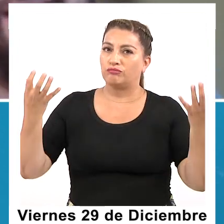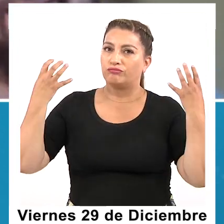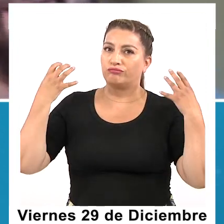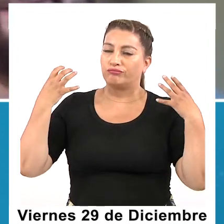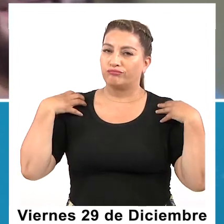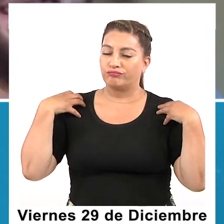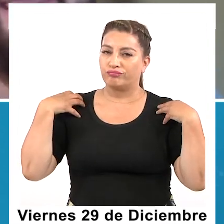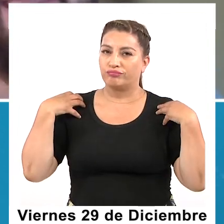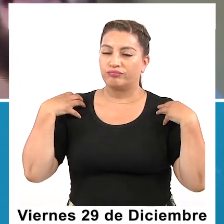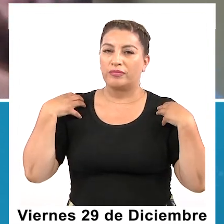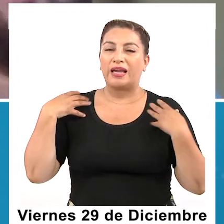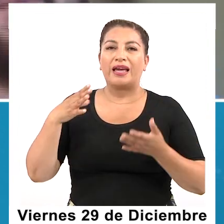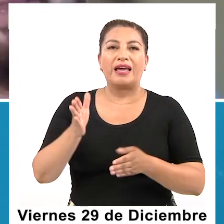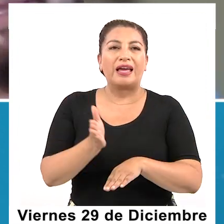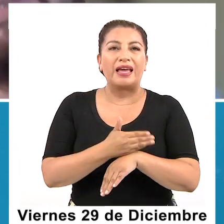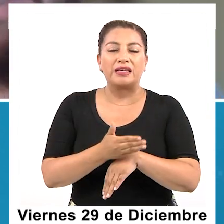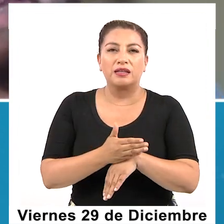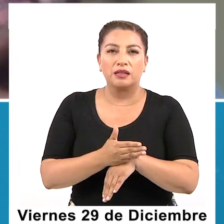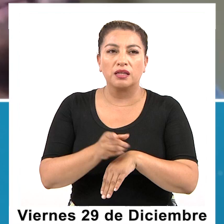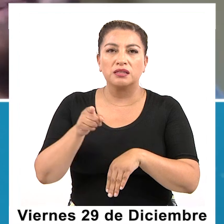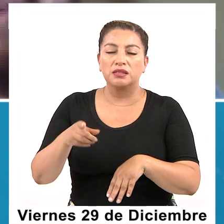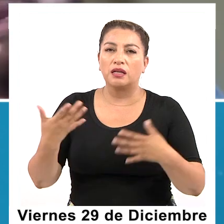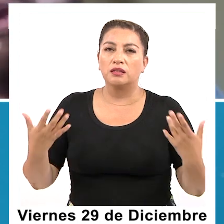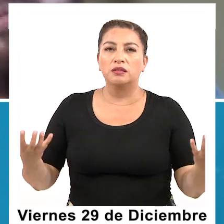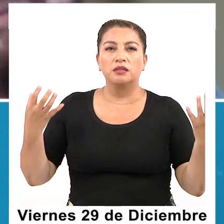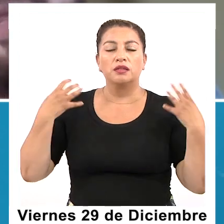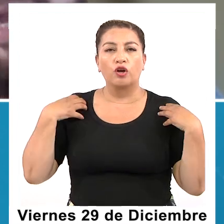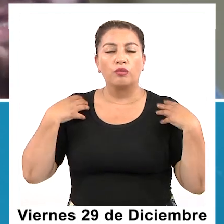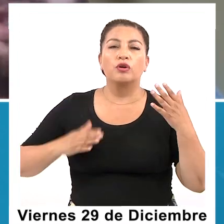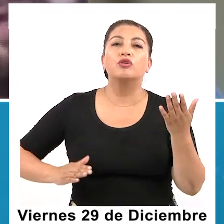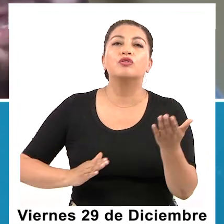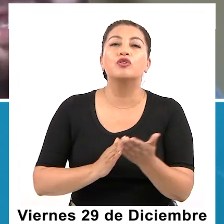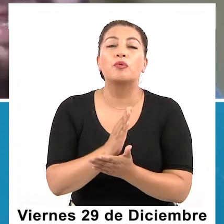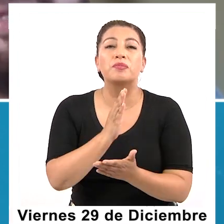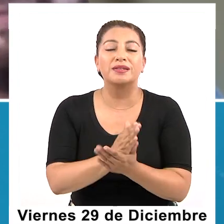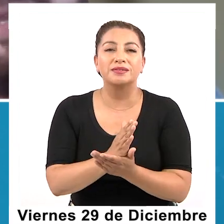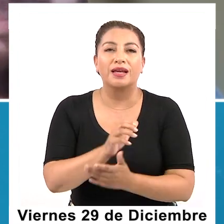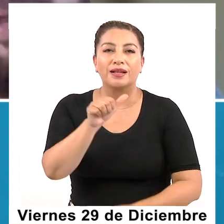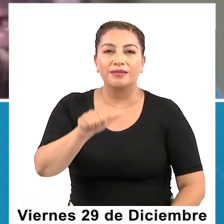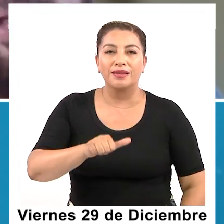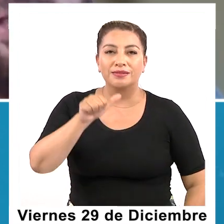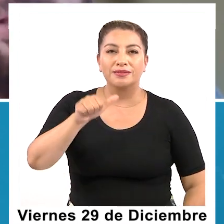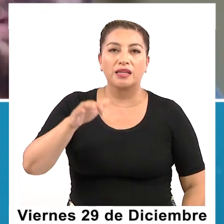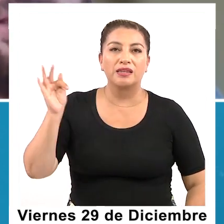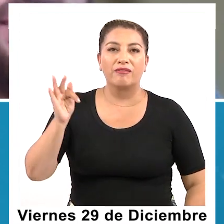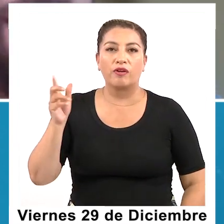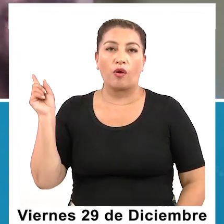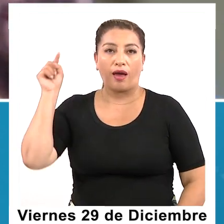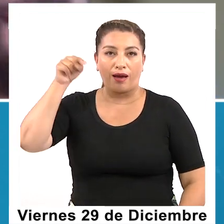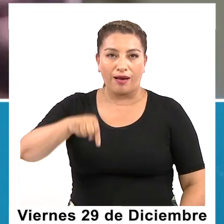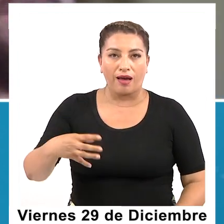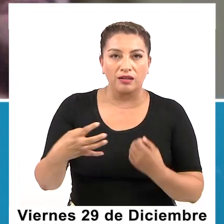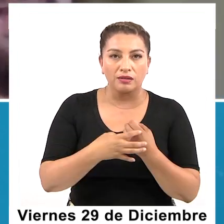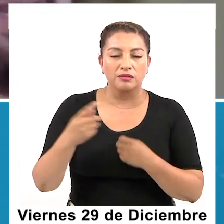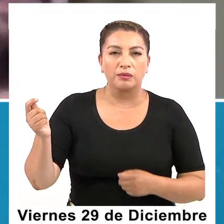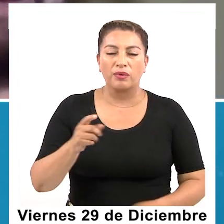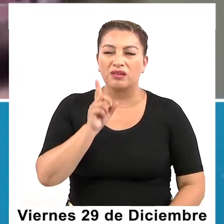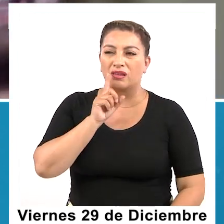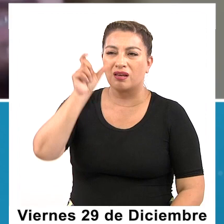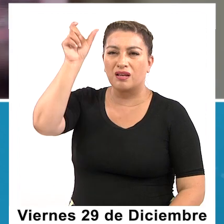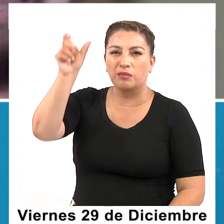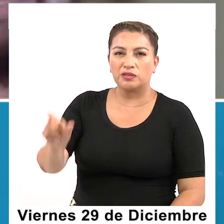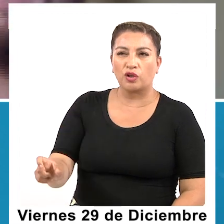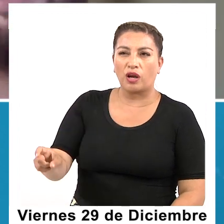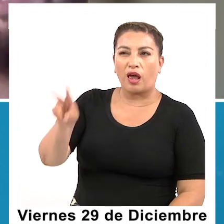Arica. Ella asume el 16 de febrero como fiscal regional en Tarapacá. ¿Quién es la persona que